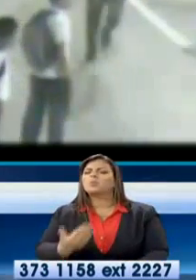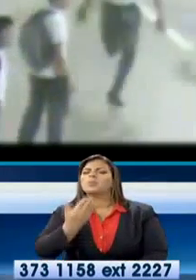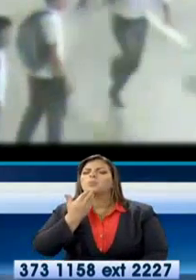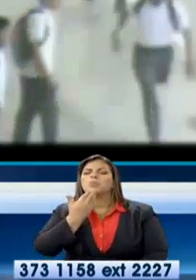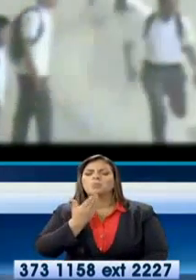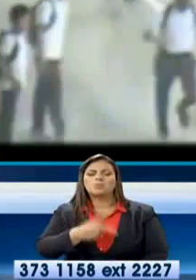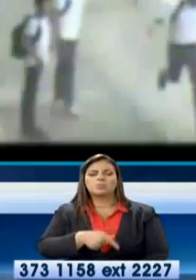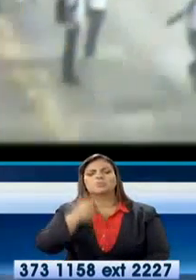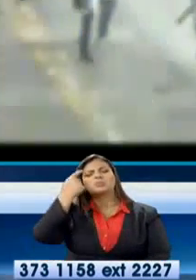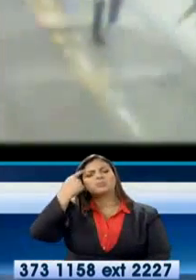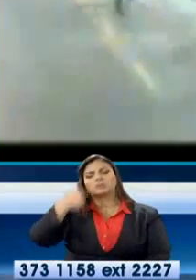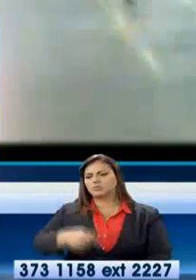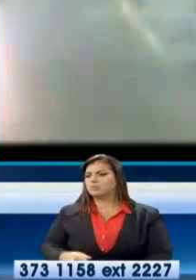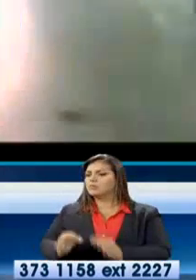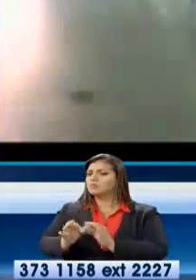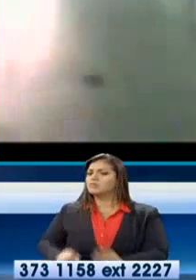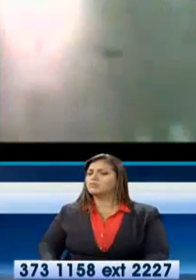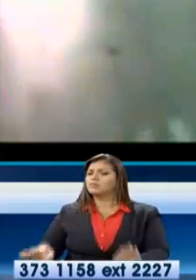ellos.